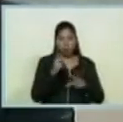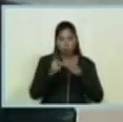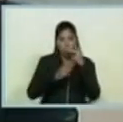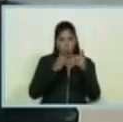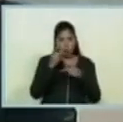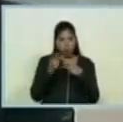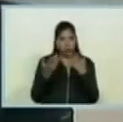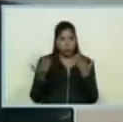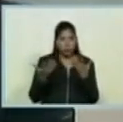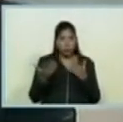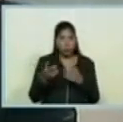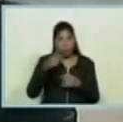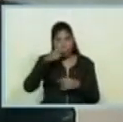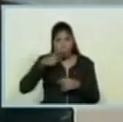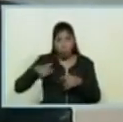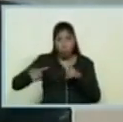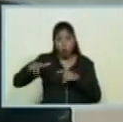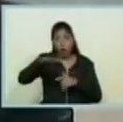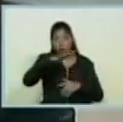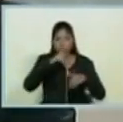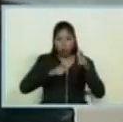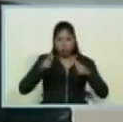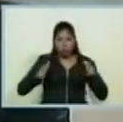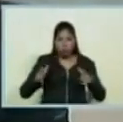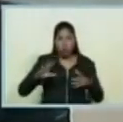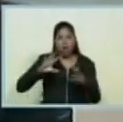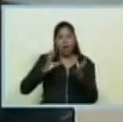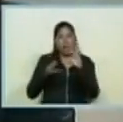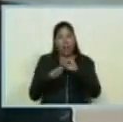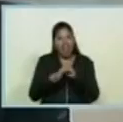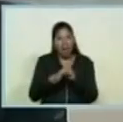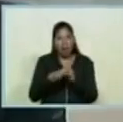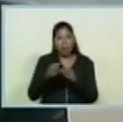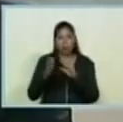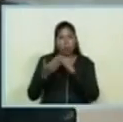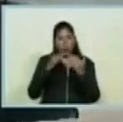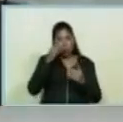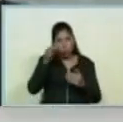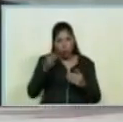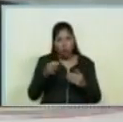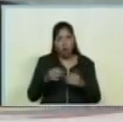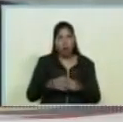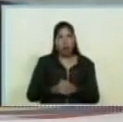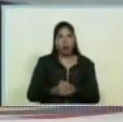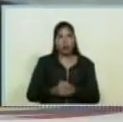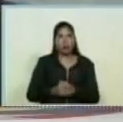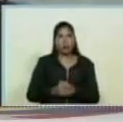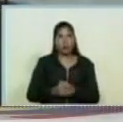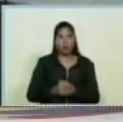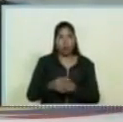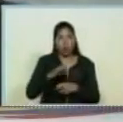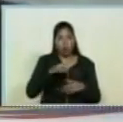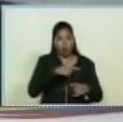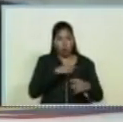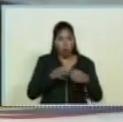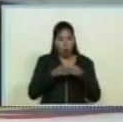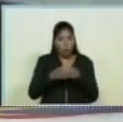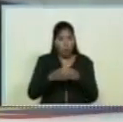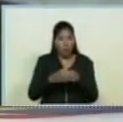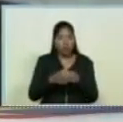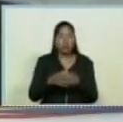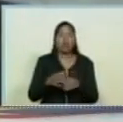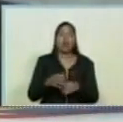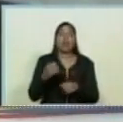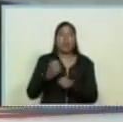se encuentra el poder popular, los CLAP, los consejos comunales, las comunas, los comités de trabajo y los consejos comunales, las brigadas